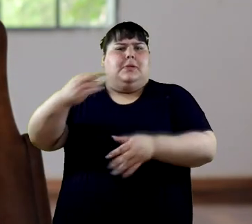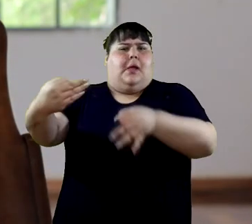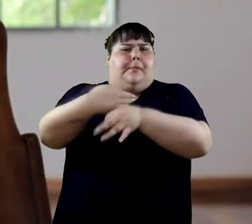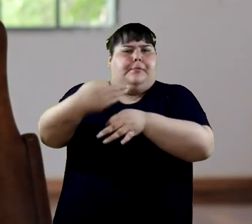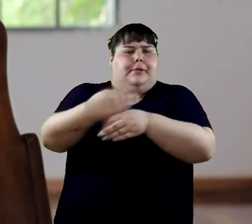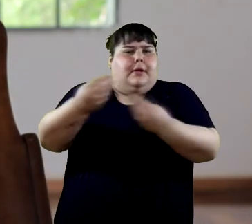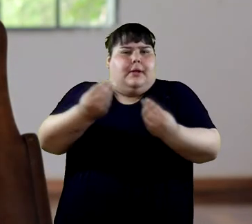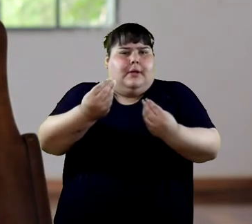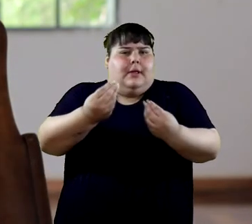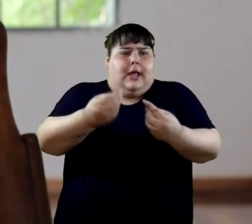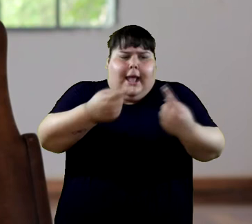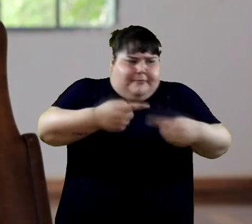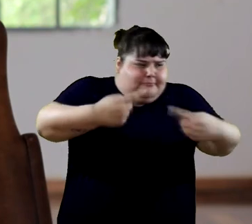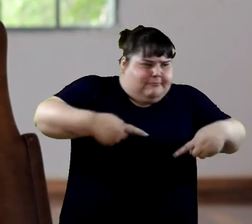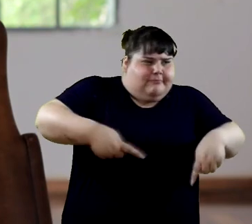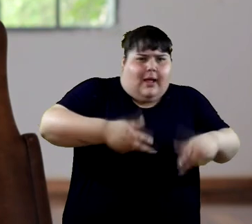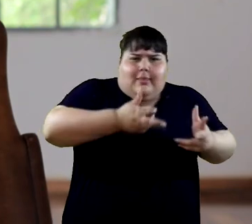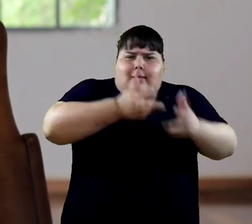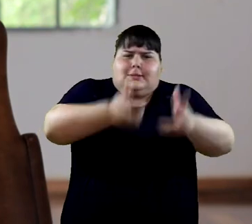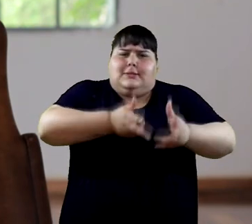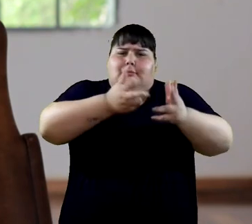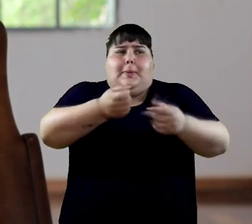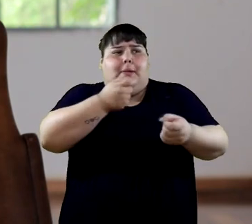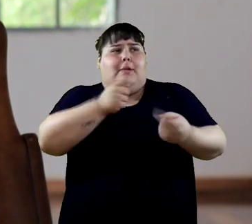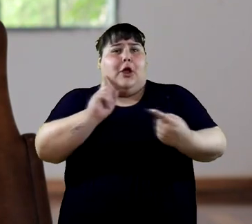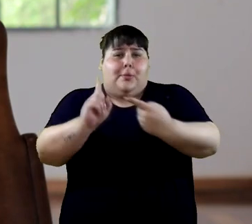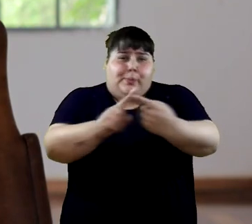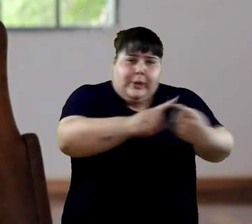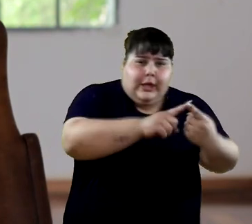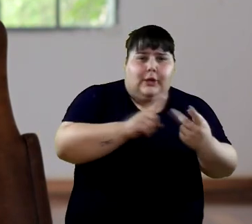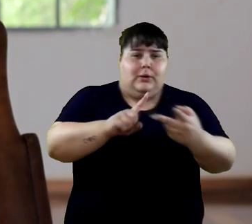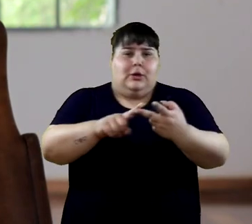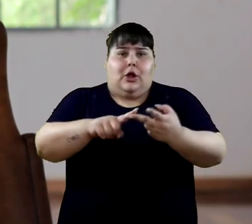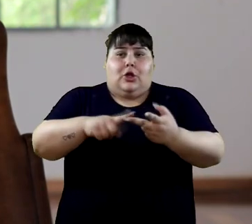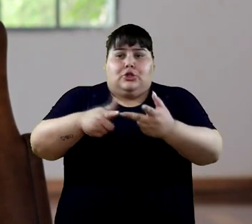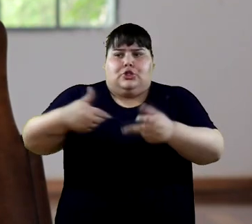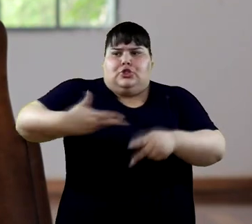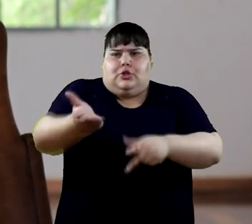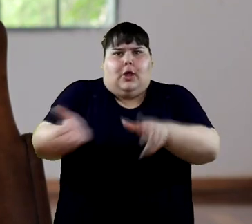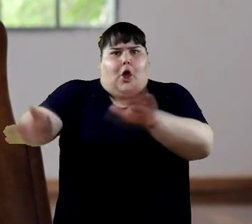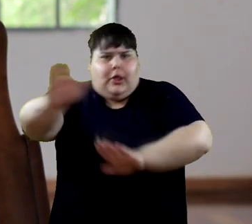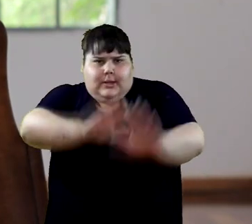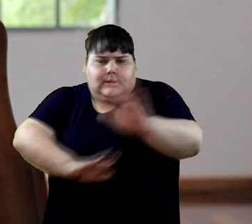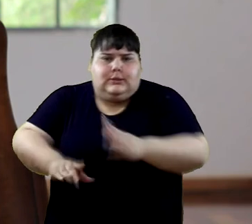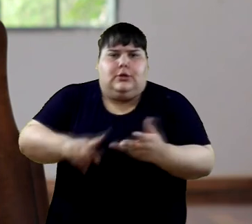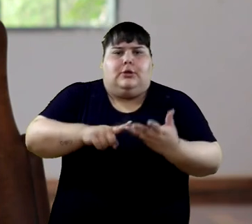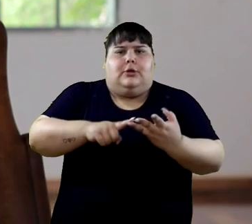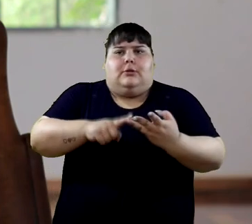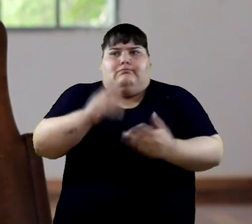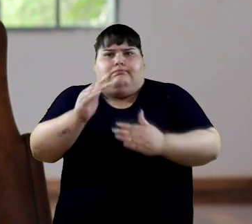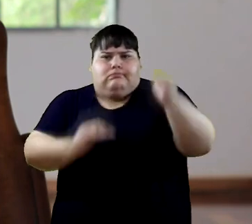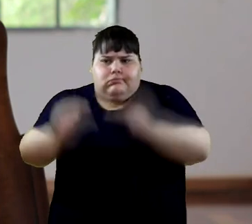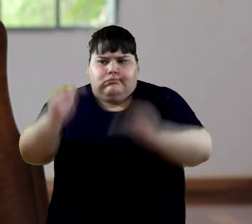enseña todo esto que venimos hablando, ¿no? Esto de bueno, las relaciones interpersonales, las lógicas sociales, las desigualdades,